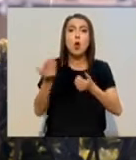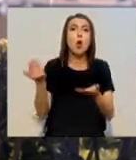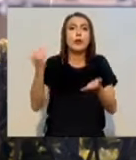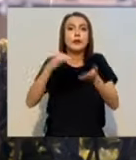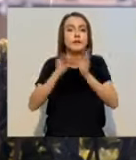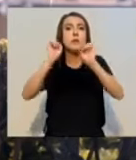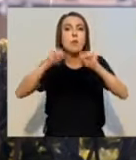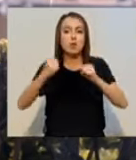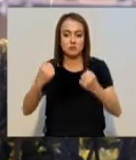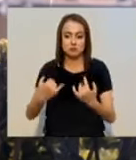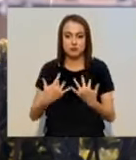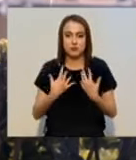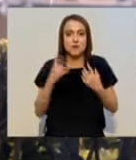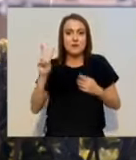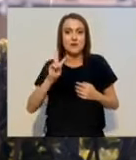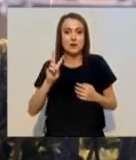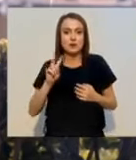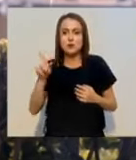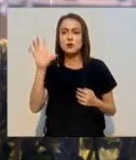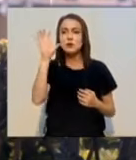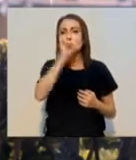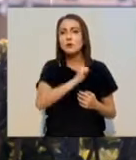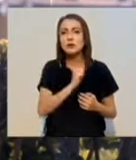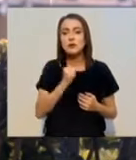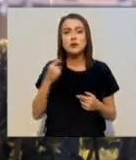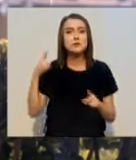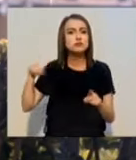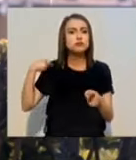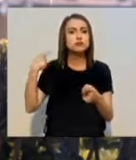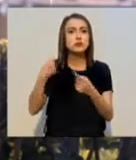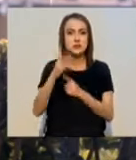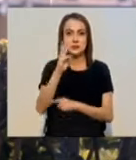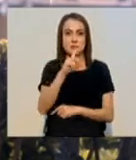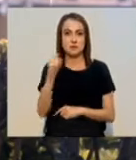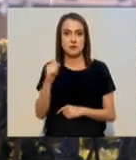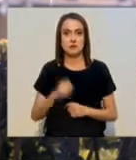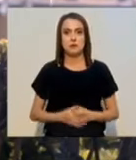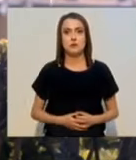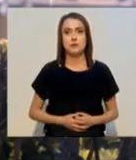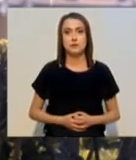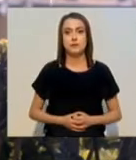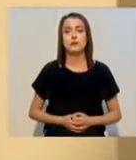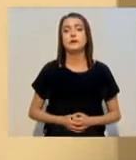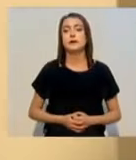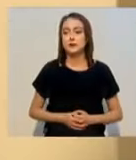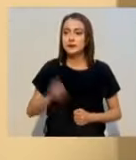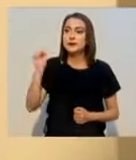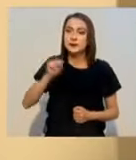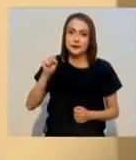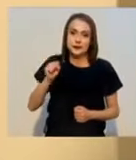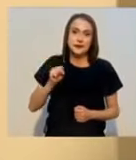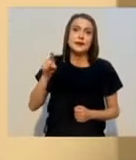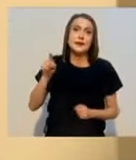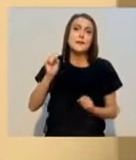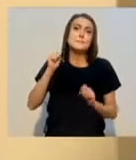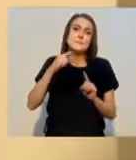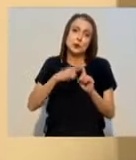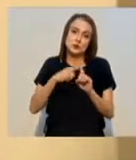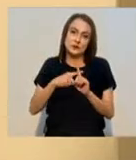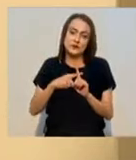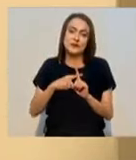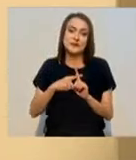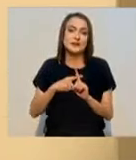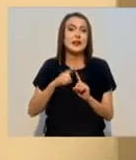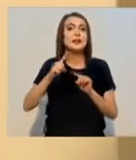reinfección que ustedes han venido detectando a lo largo de estos 6 meses? Sí, la tasa de positividad, de